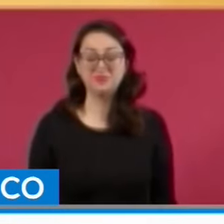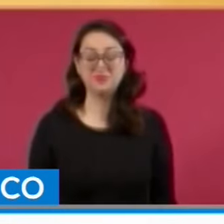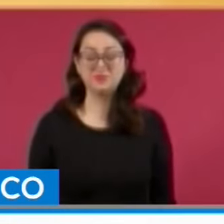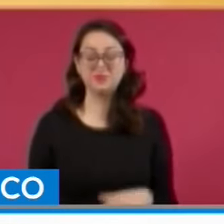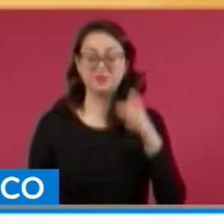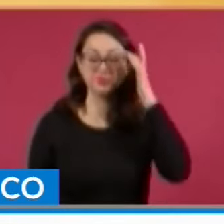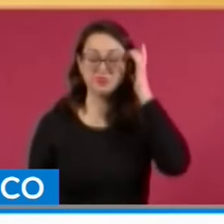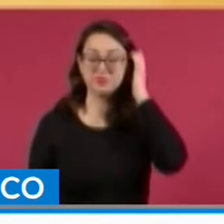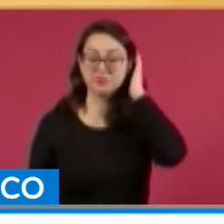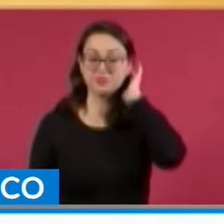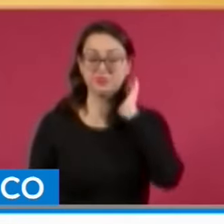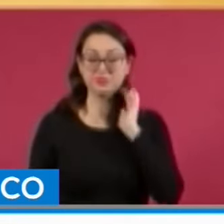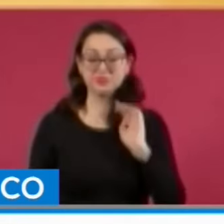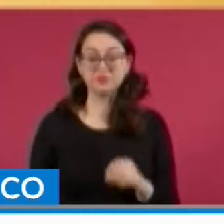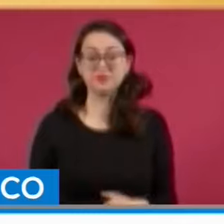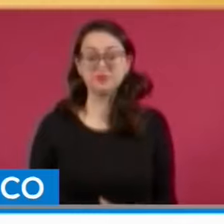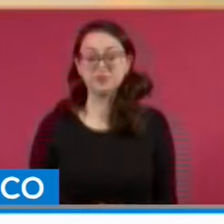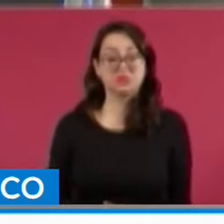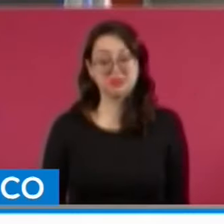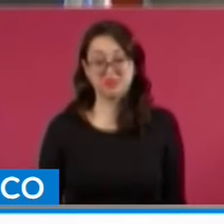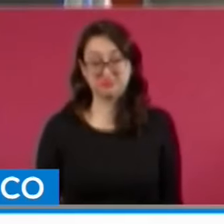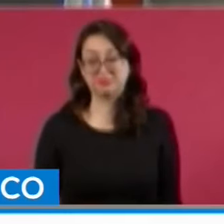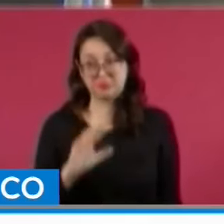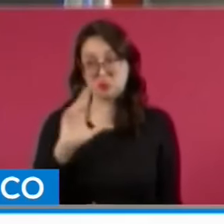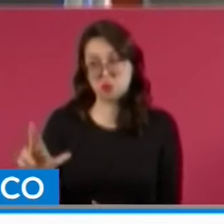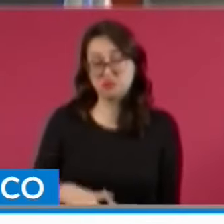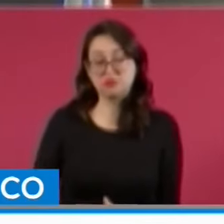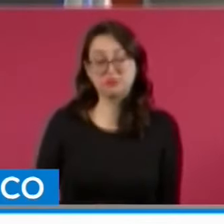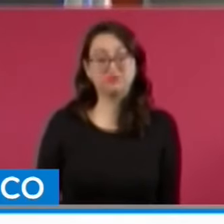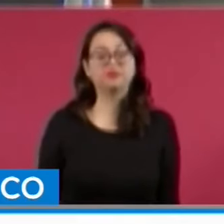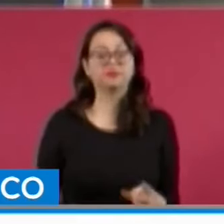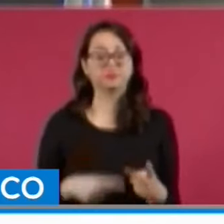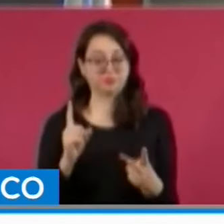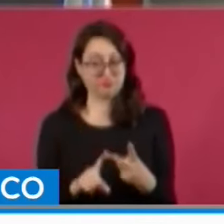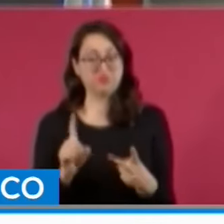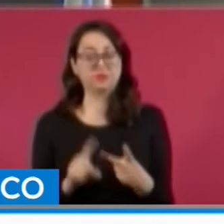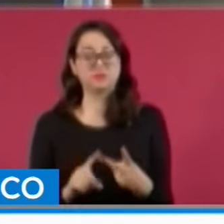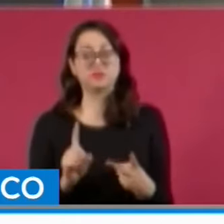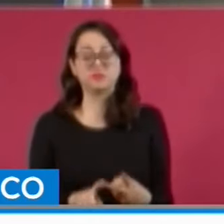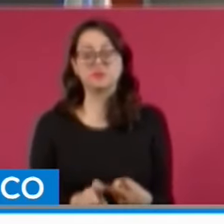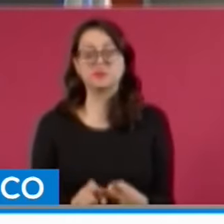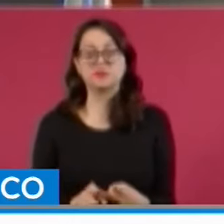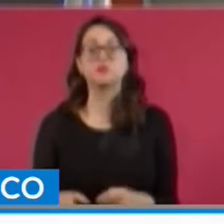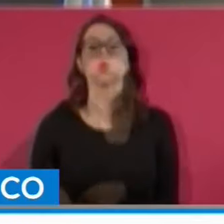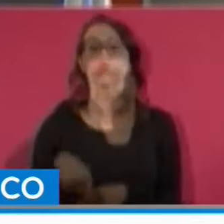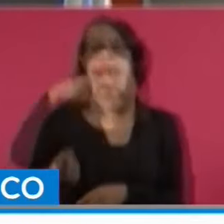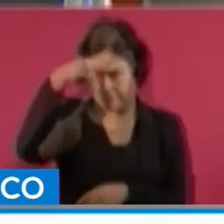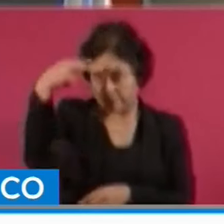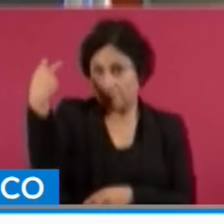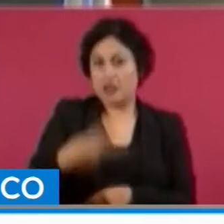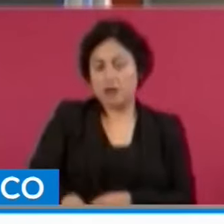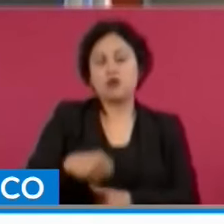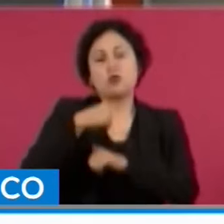adversarios políticos de cara a las elecciones presidenciales para las cuales la candidata oficialista Claudia Sheinbaum lidera los sondeos.